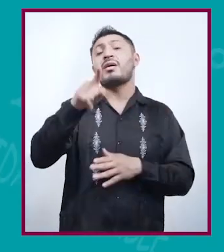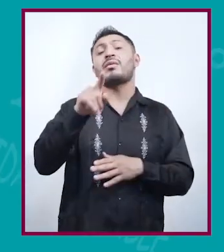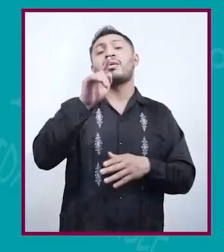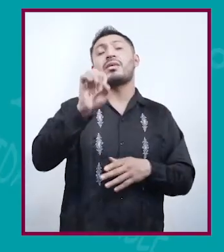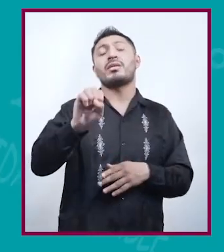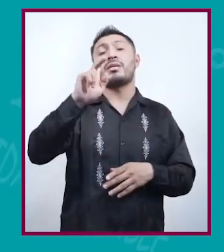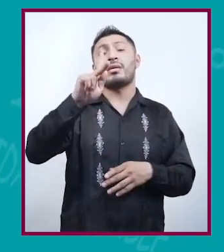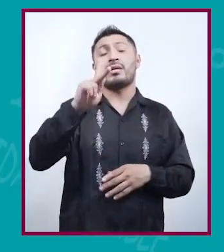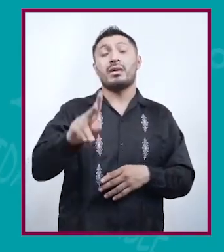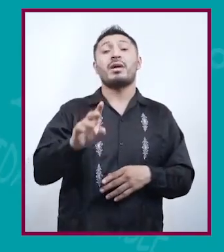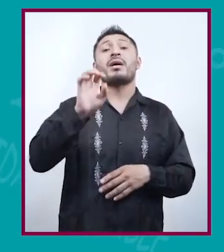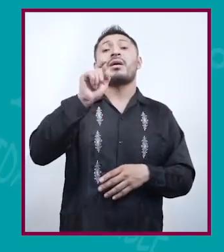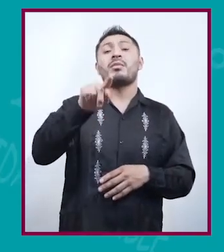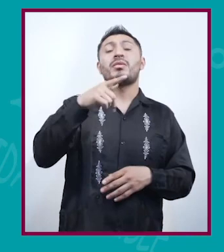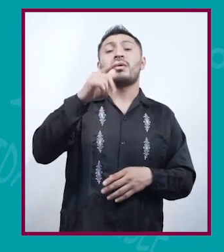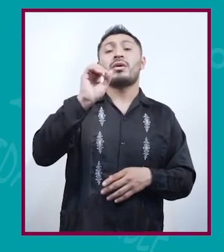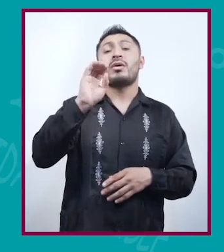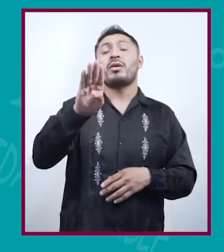en